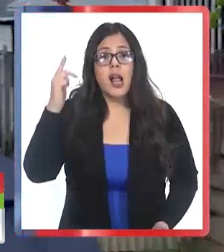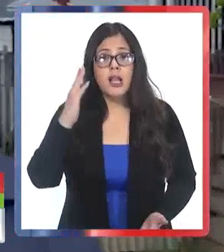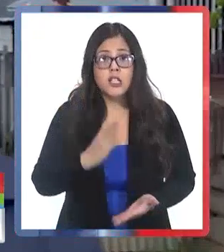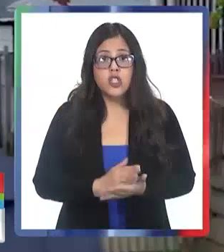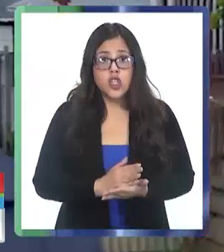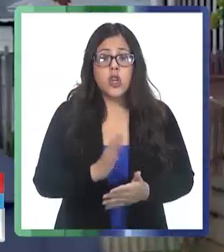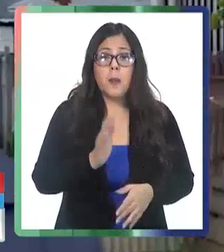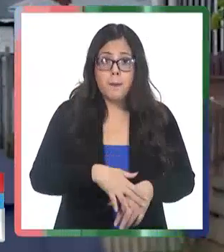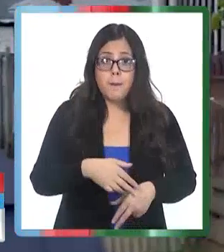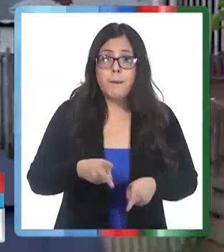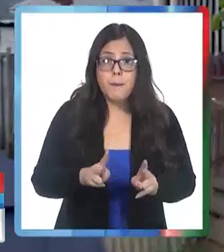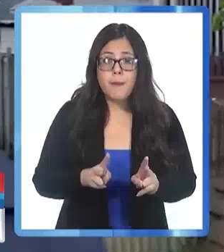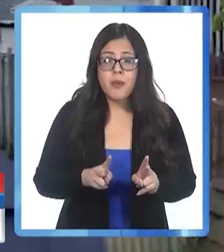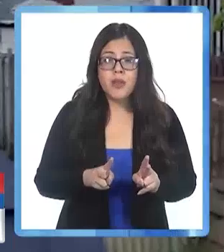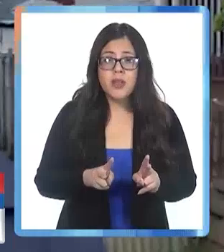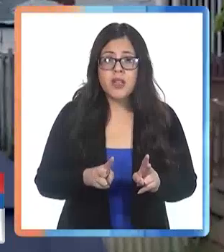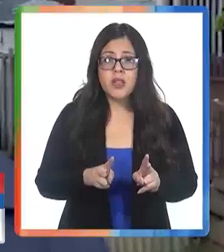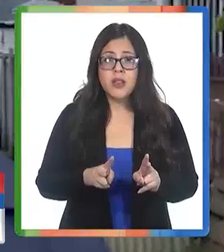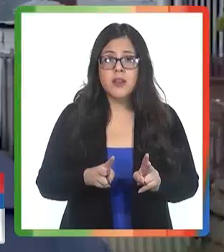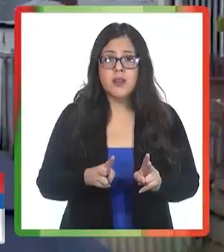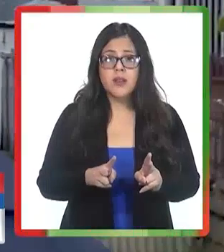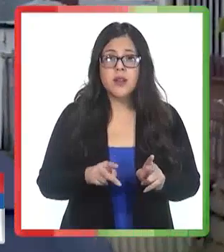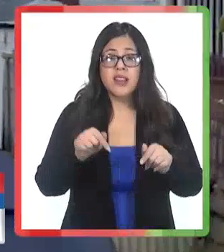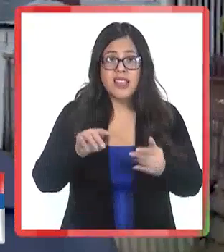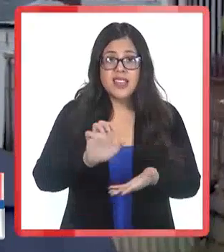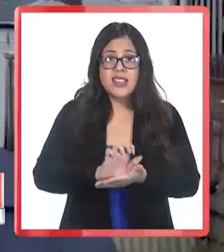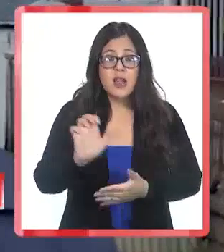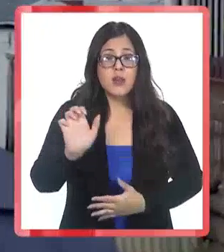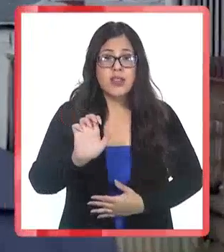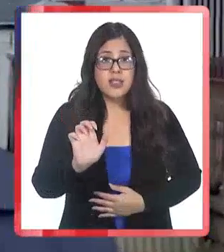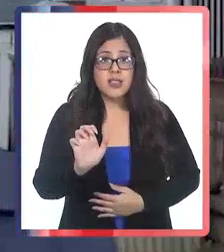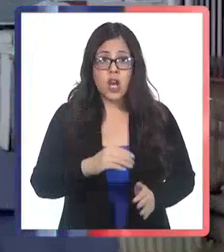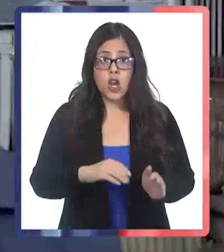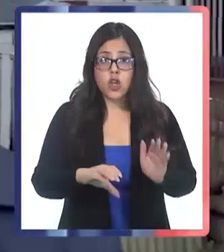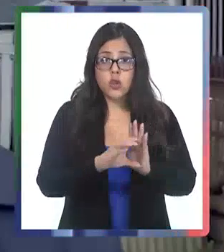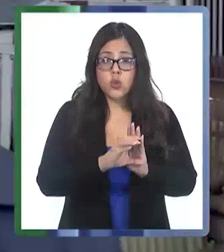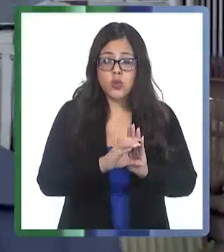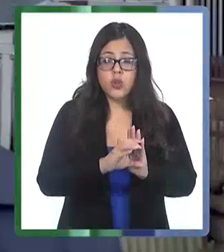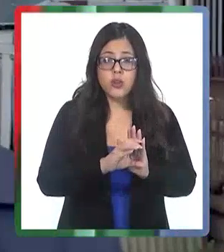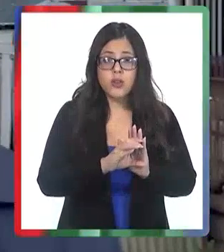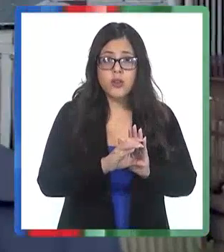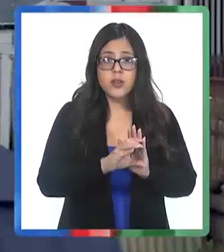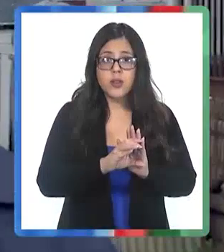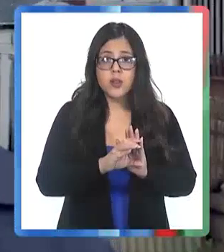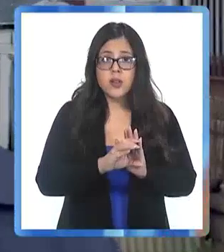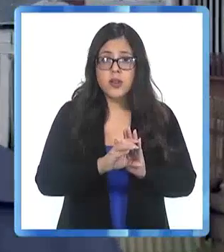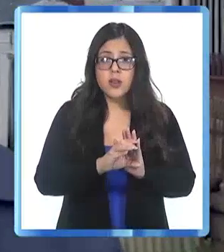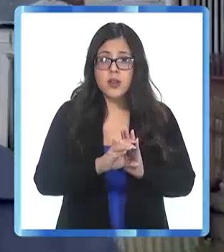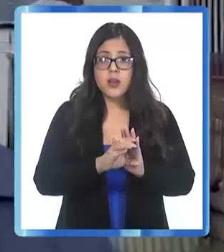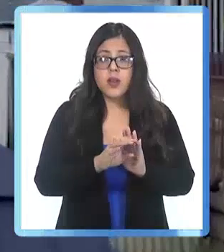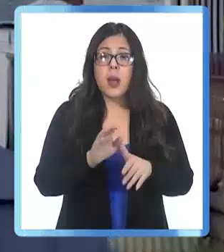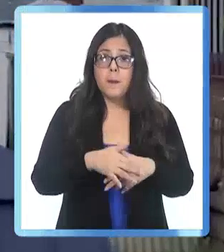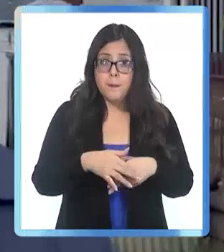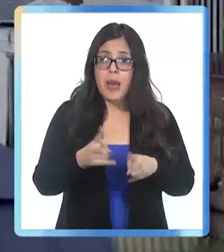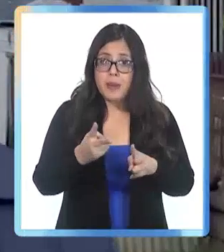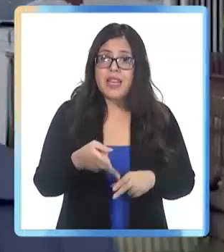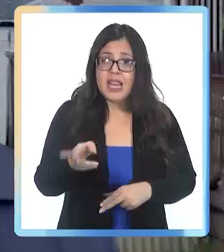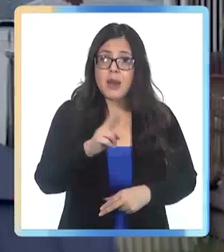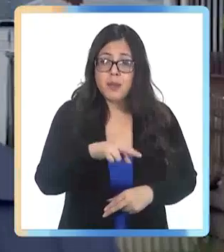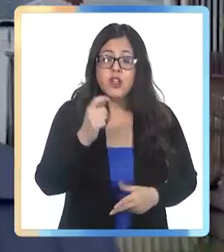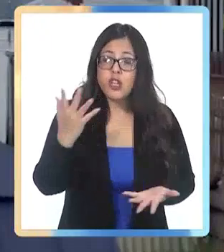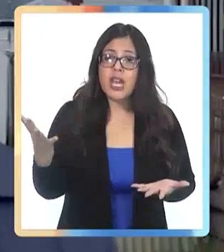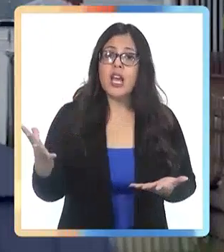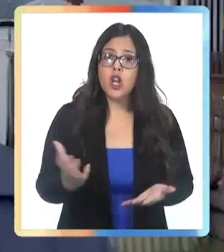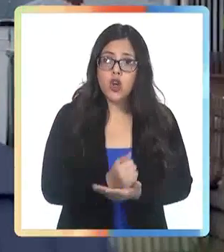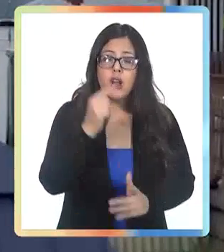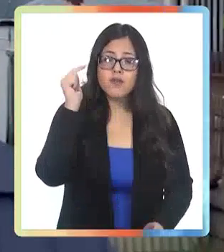determinado permita que este estado de excepción constitucional permita, reitero,